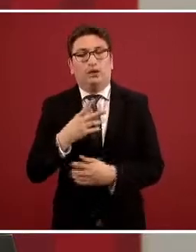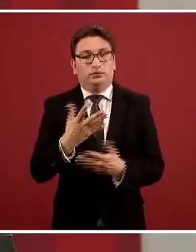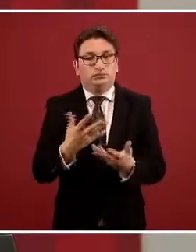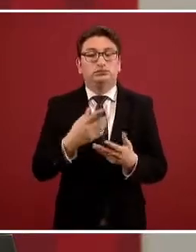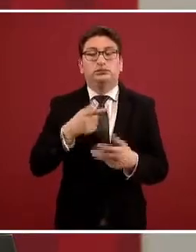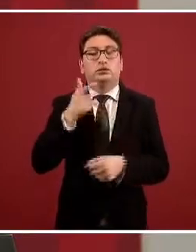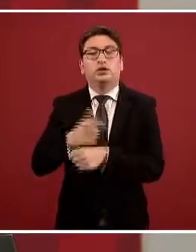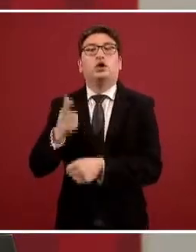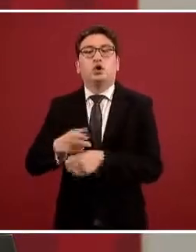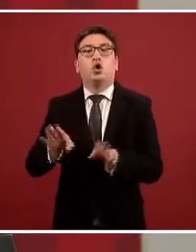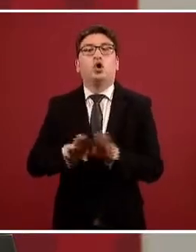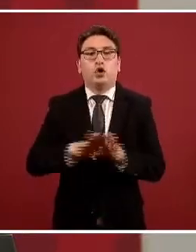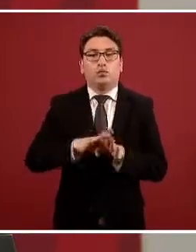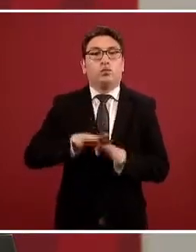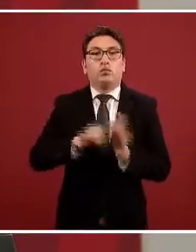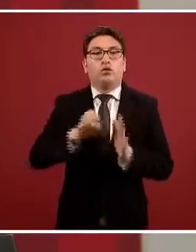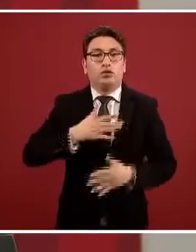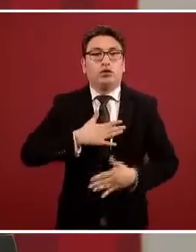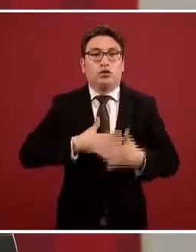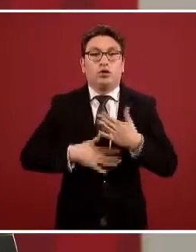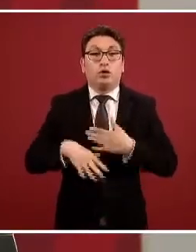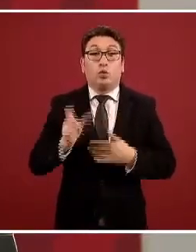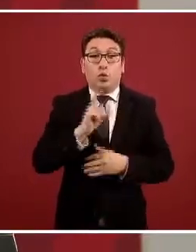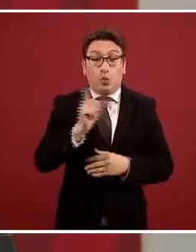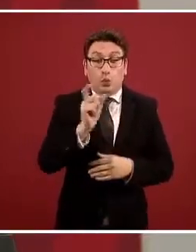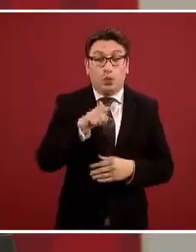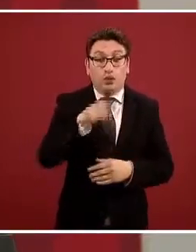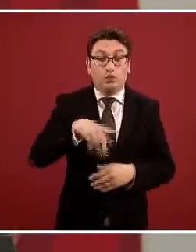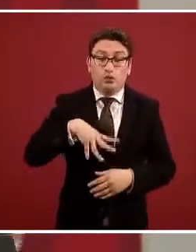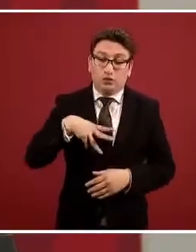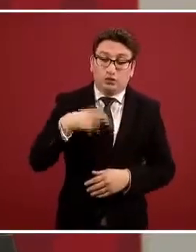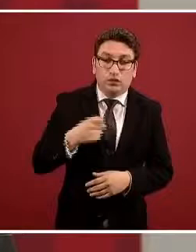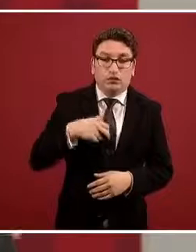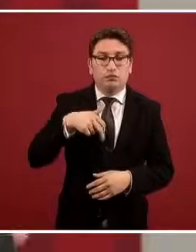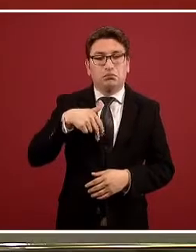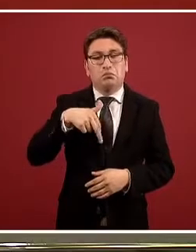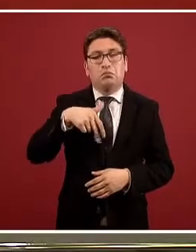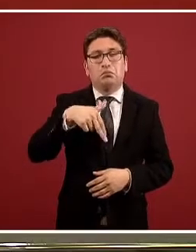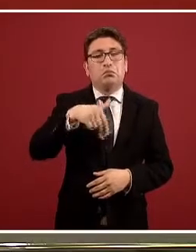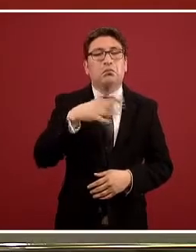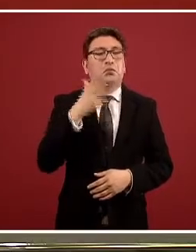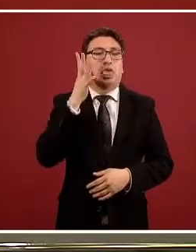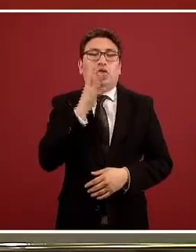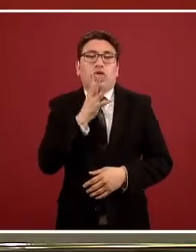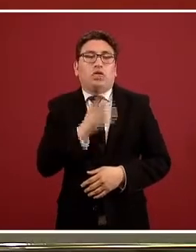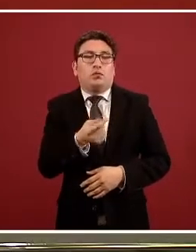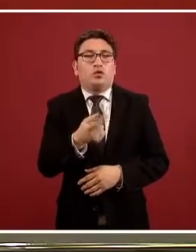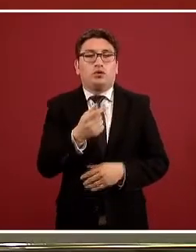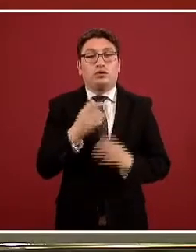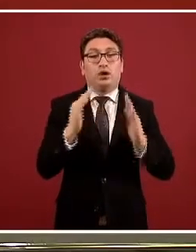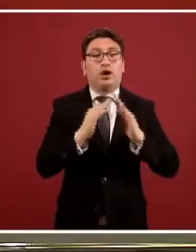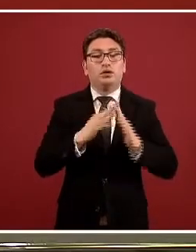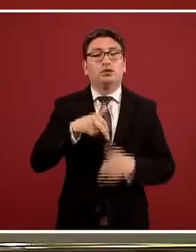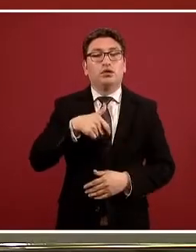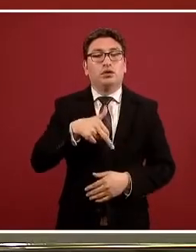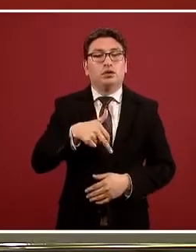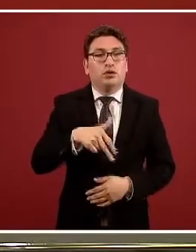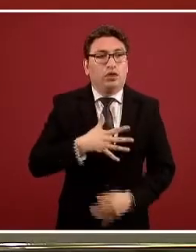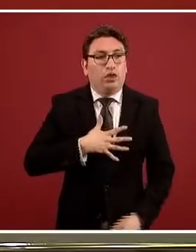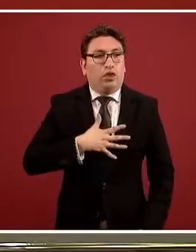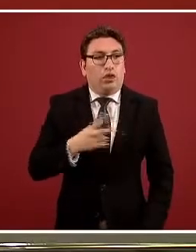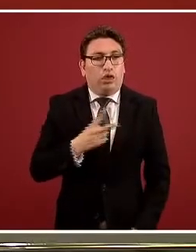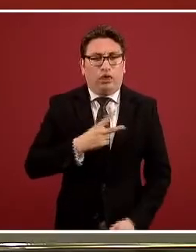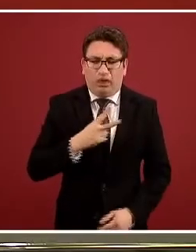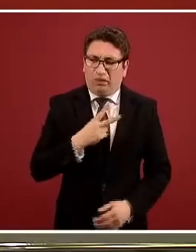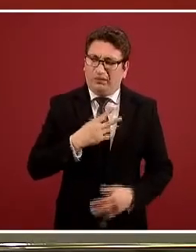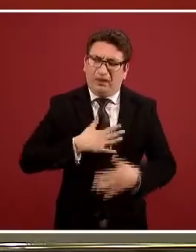son fatigarse con esfuerzos mínimos. Camino en el pasillo de la casa y ya me fatigué.